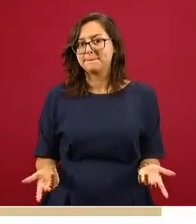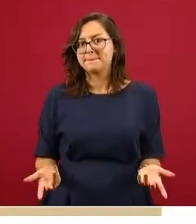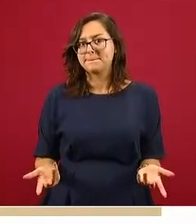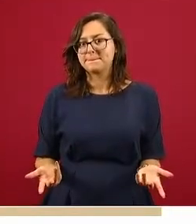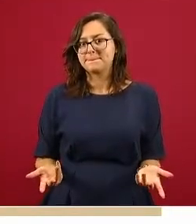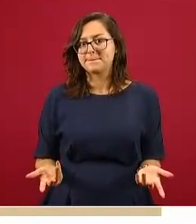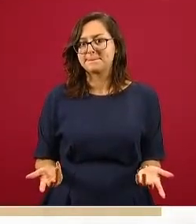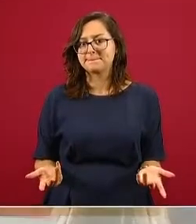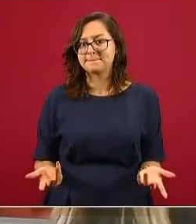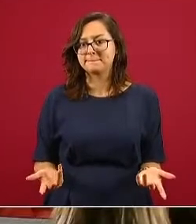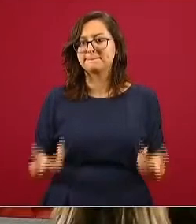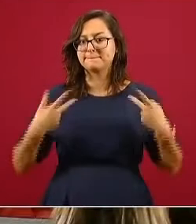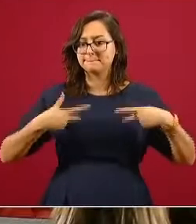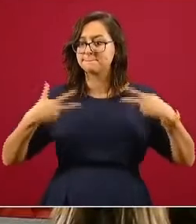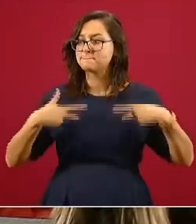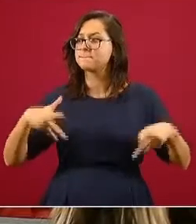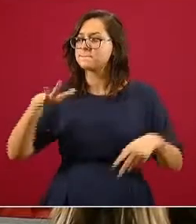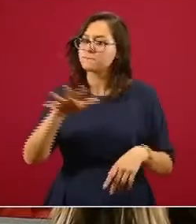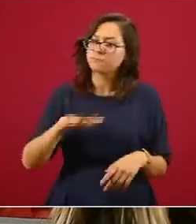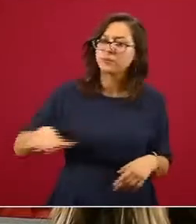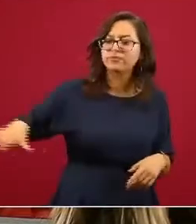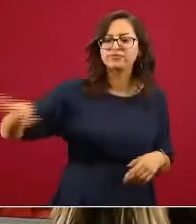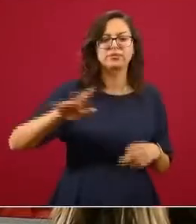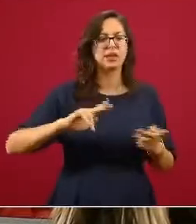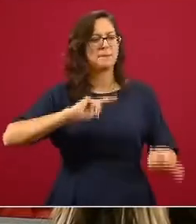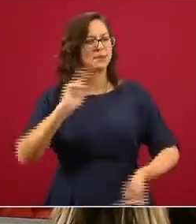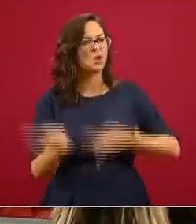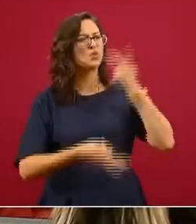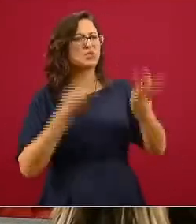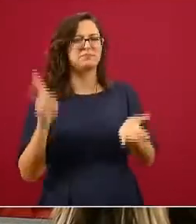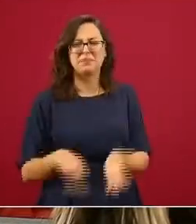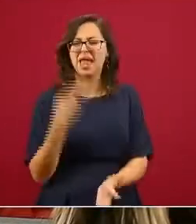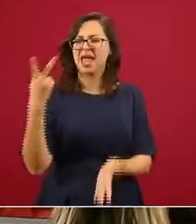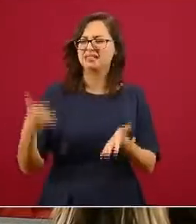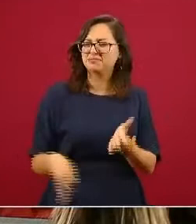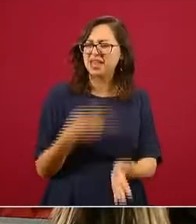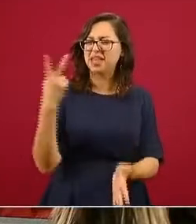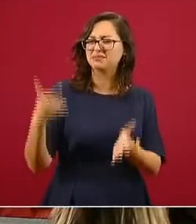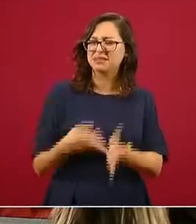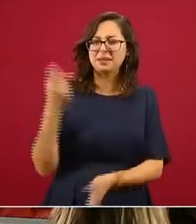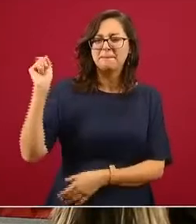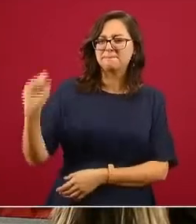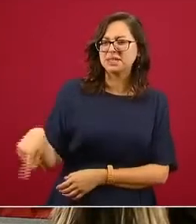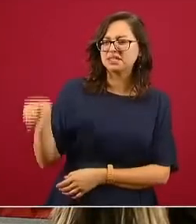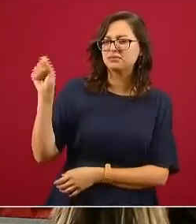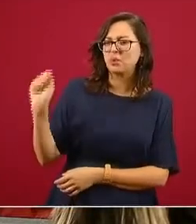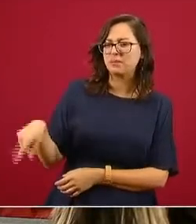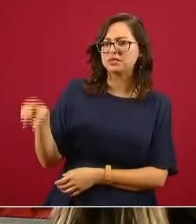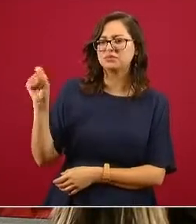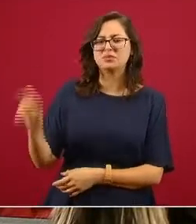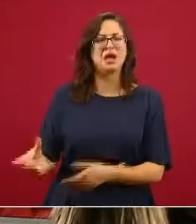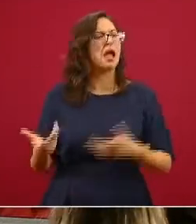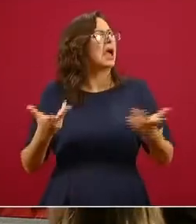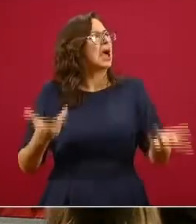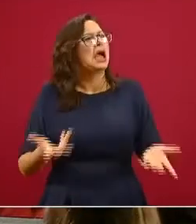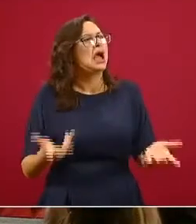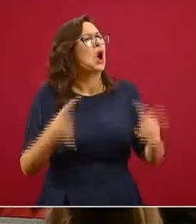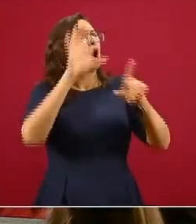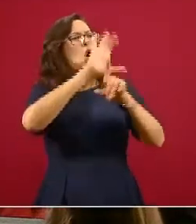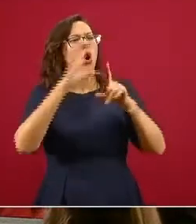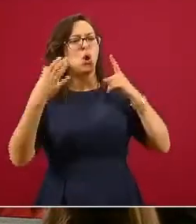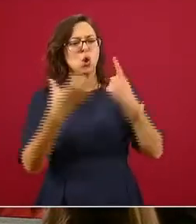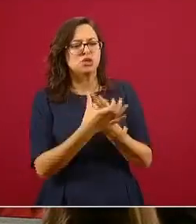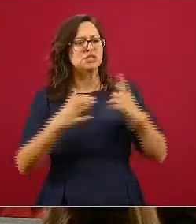tenido el segmento de la sociedad, de las preguntas repetitivas, ha sido que por qué no se convocó al Consejo